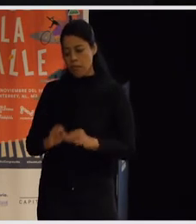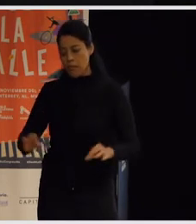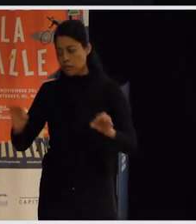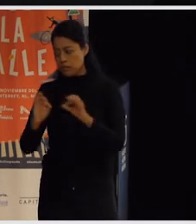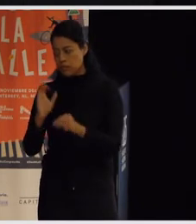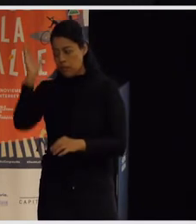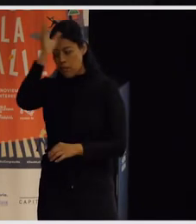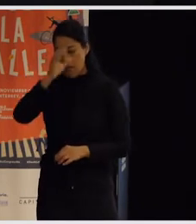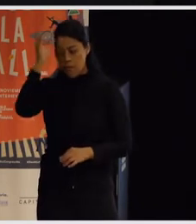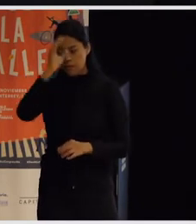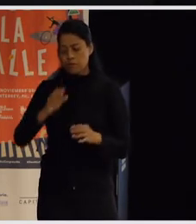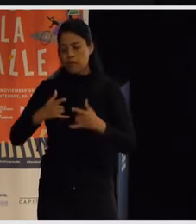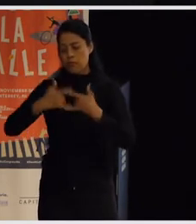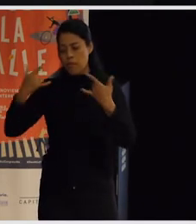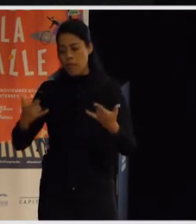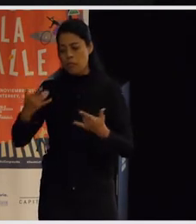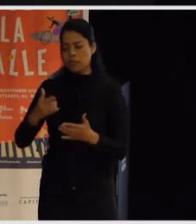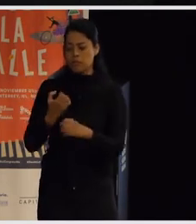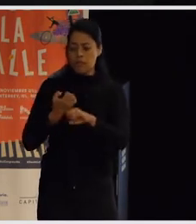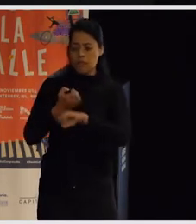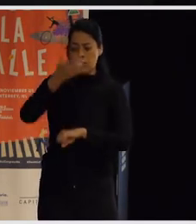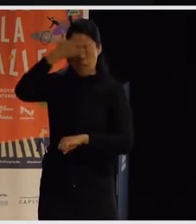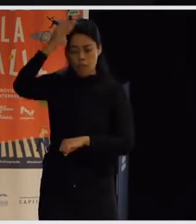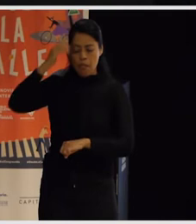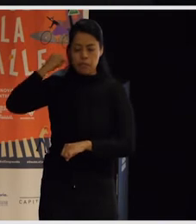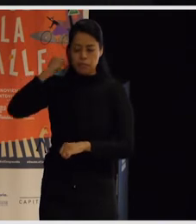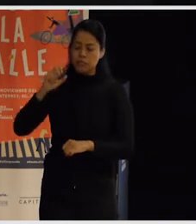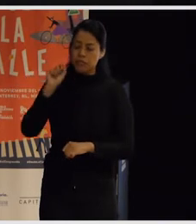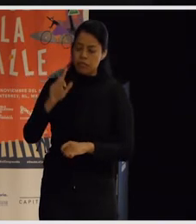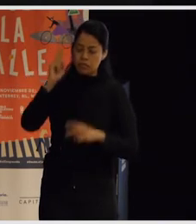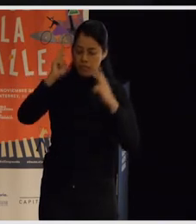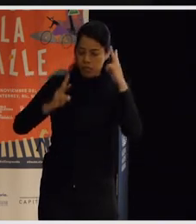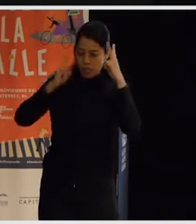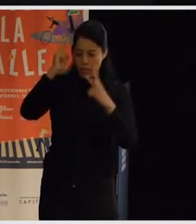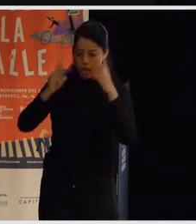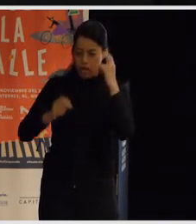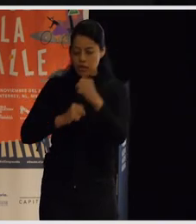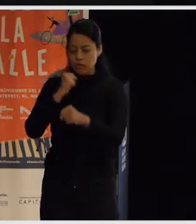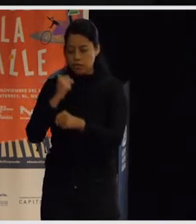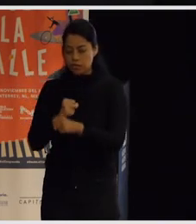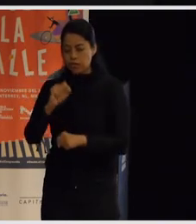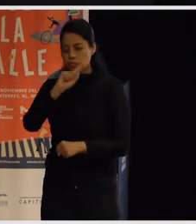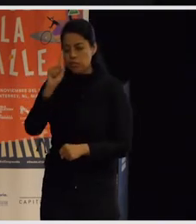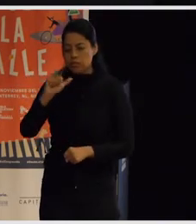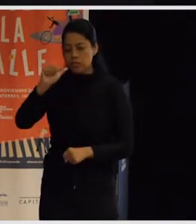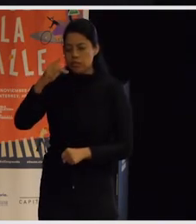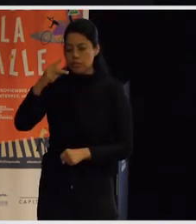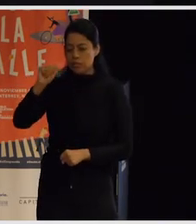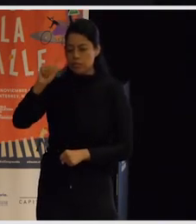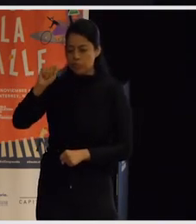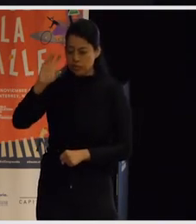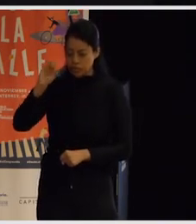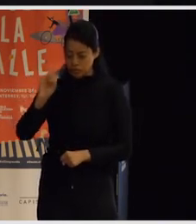cultural y como histórica de morelos hace poquito visitamos diciendo como el año de zapata visitamos